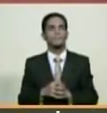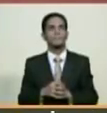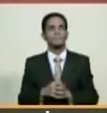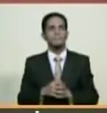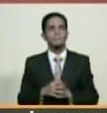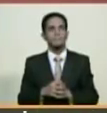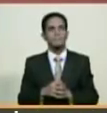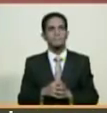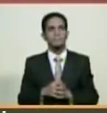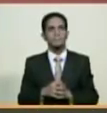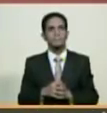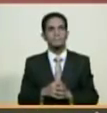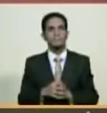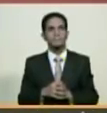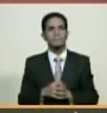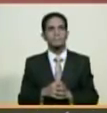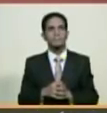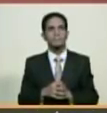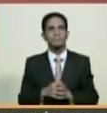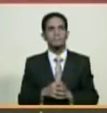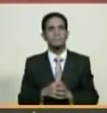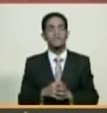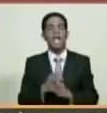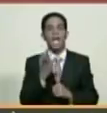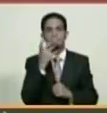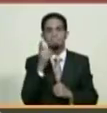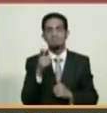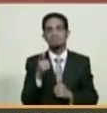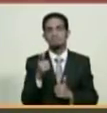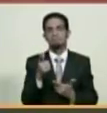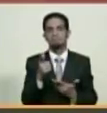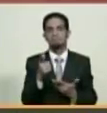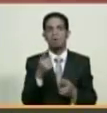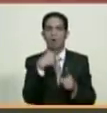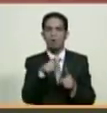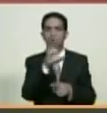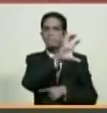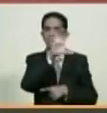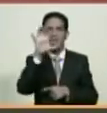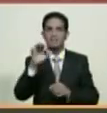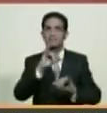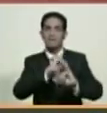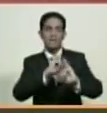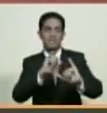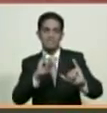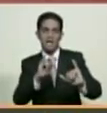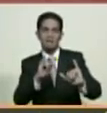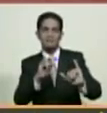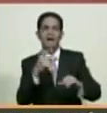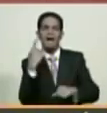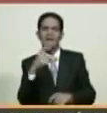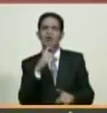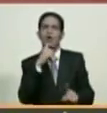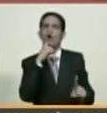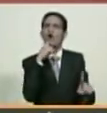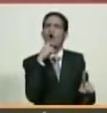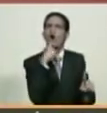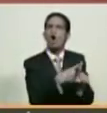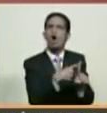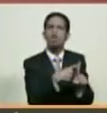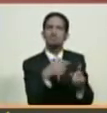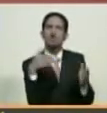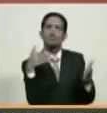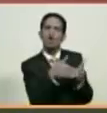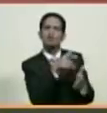se han instalado expedientes de xenofobia, de odio, de delitos de odio contra